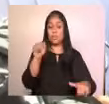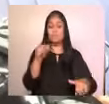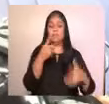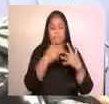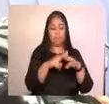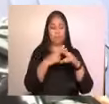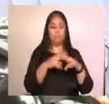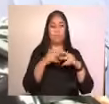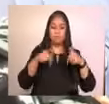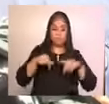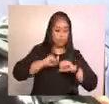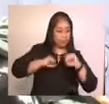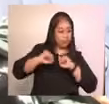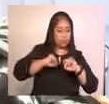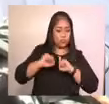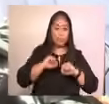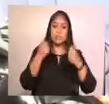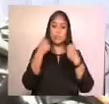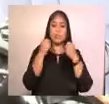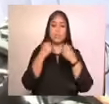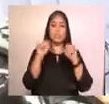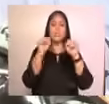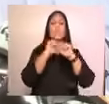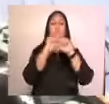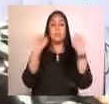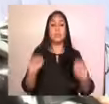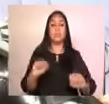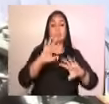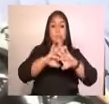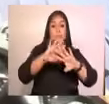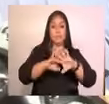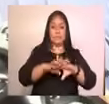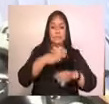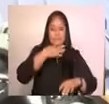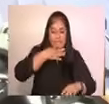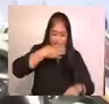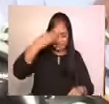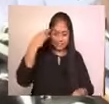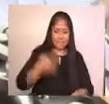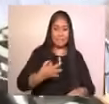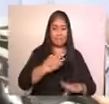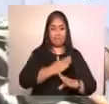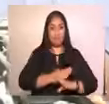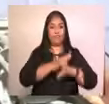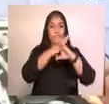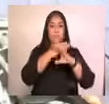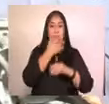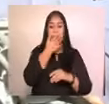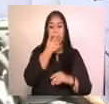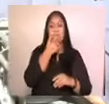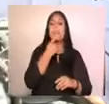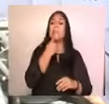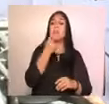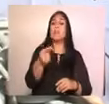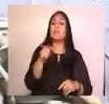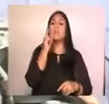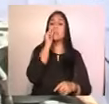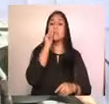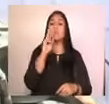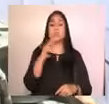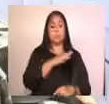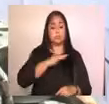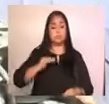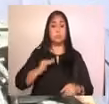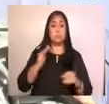sistema penitenciario que realmente garantice que, en la frase que dijo el señor ministro, la